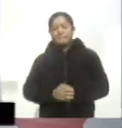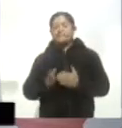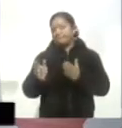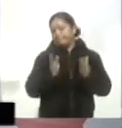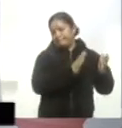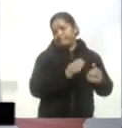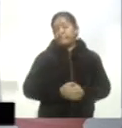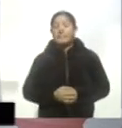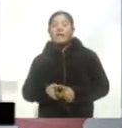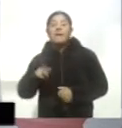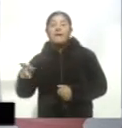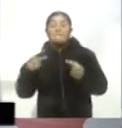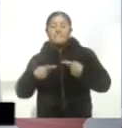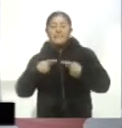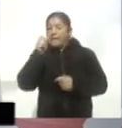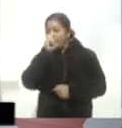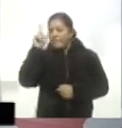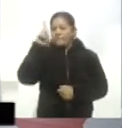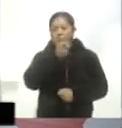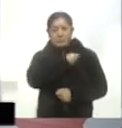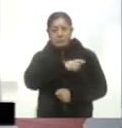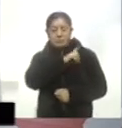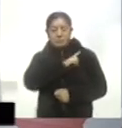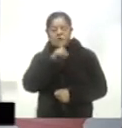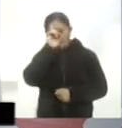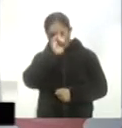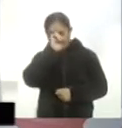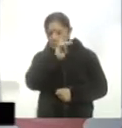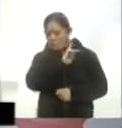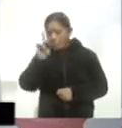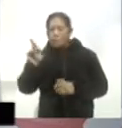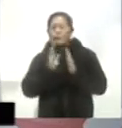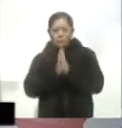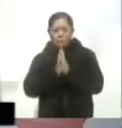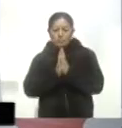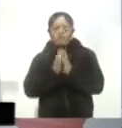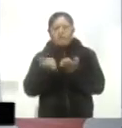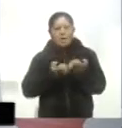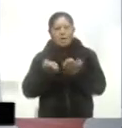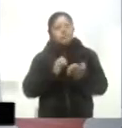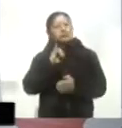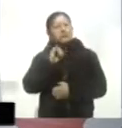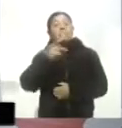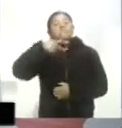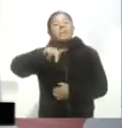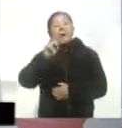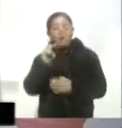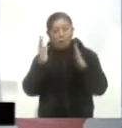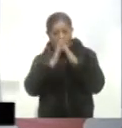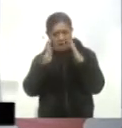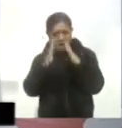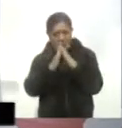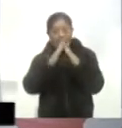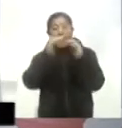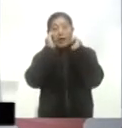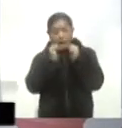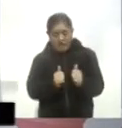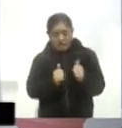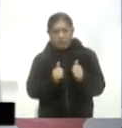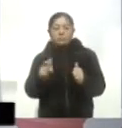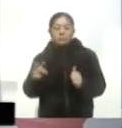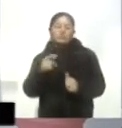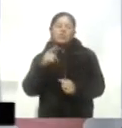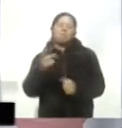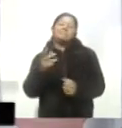Salud recomiendan a la población realizar actividades físicas y recreativas en casa durante este periodo de aislamiento voluntario por